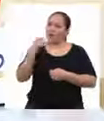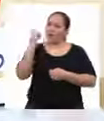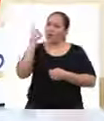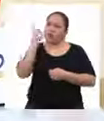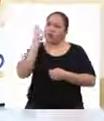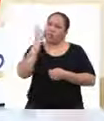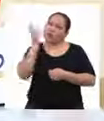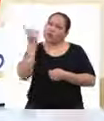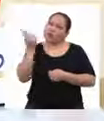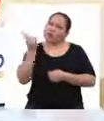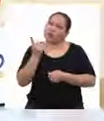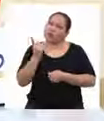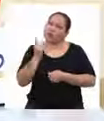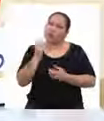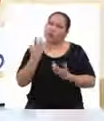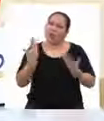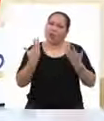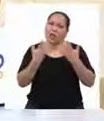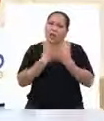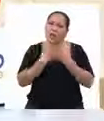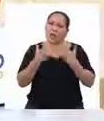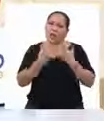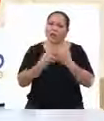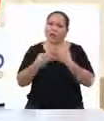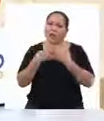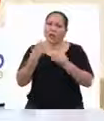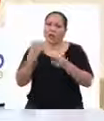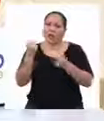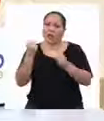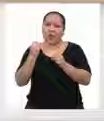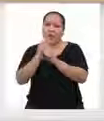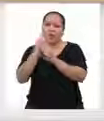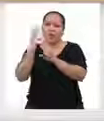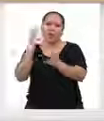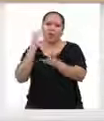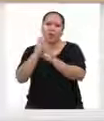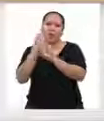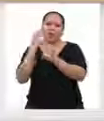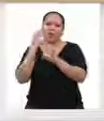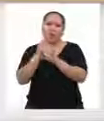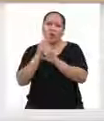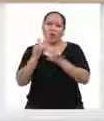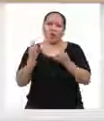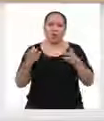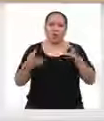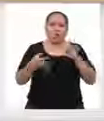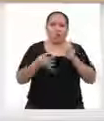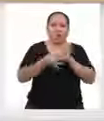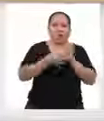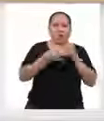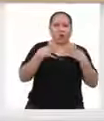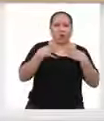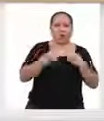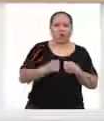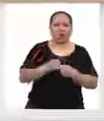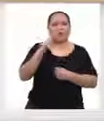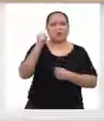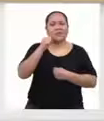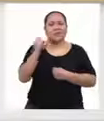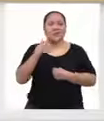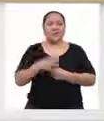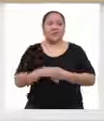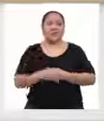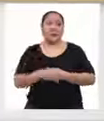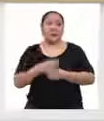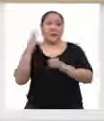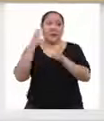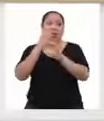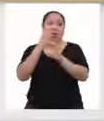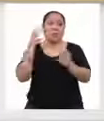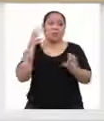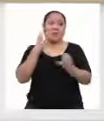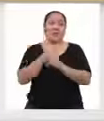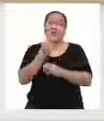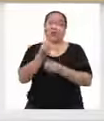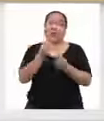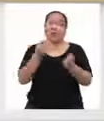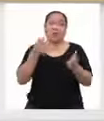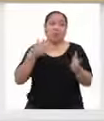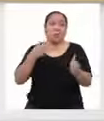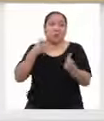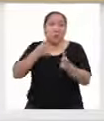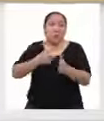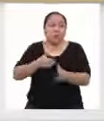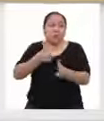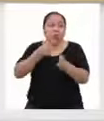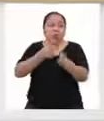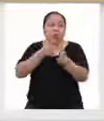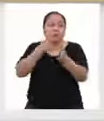algo sobre la relación entre el transporte y la salud? Uy, claro, el transporte y sobre todo el tráfico tiene un